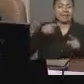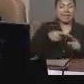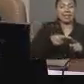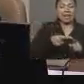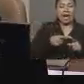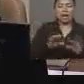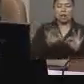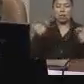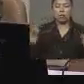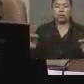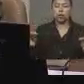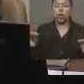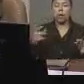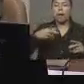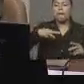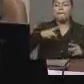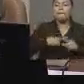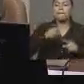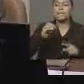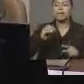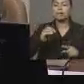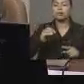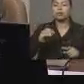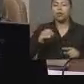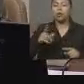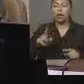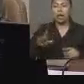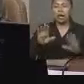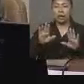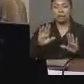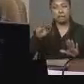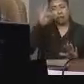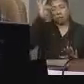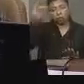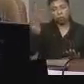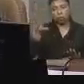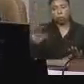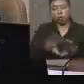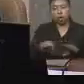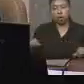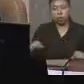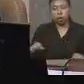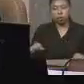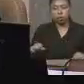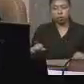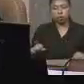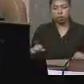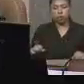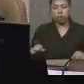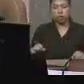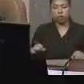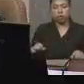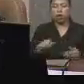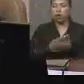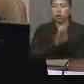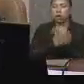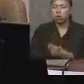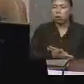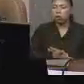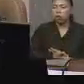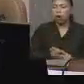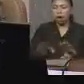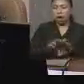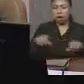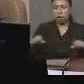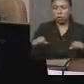verdaderamente mixto, que yo espero sea el de consenso, que convengamos todos que lo mixto no